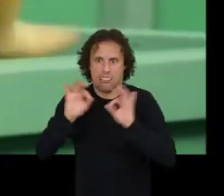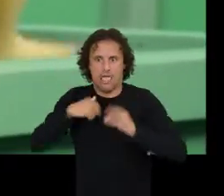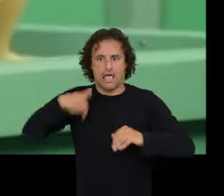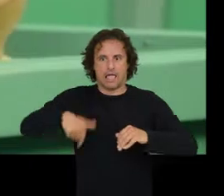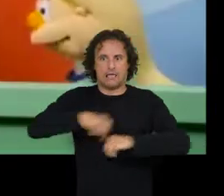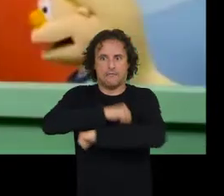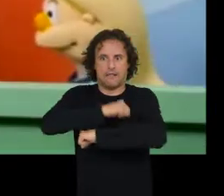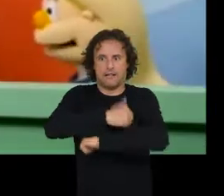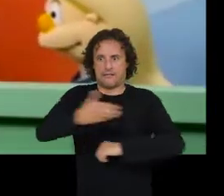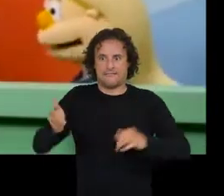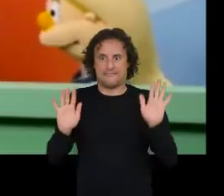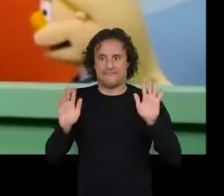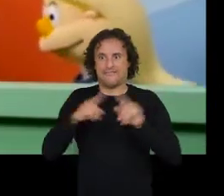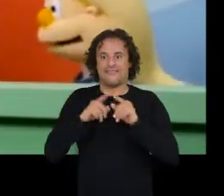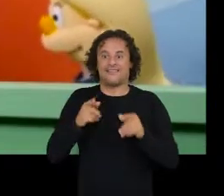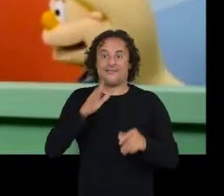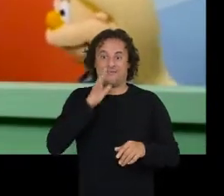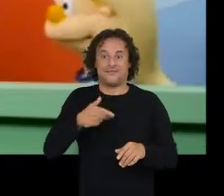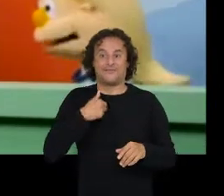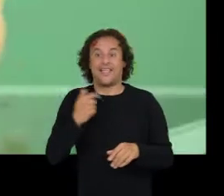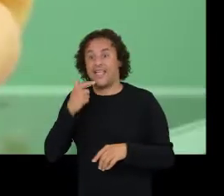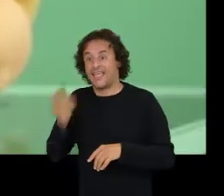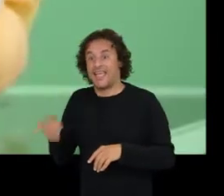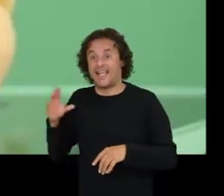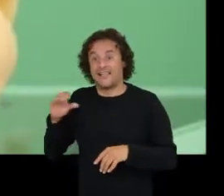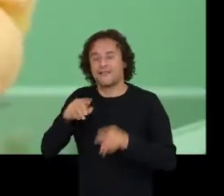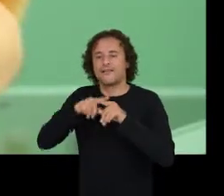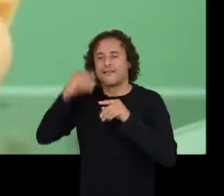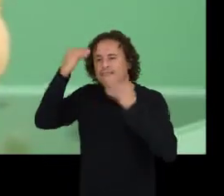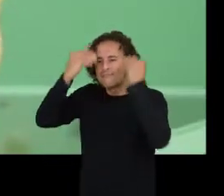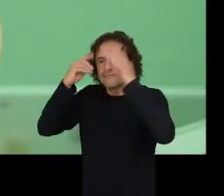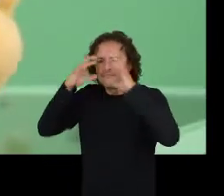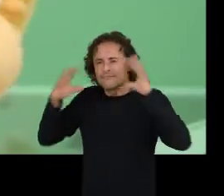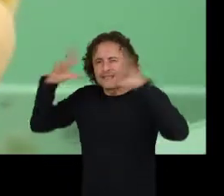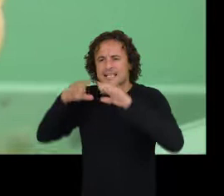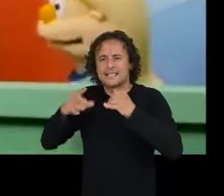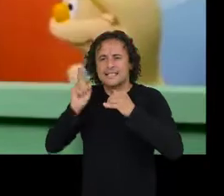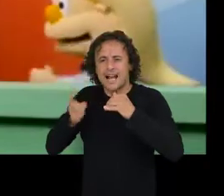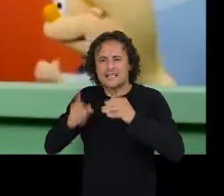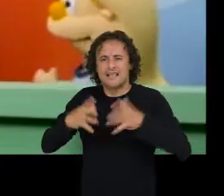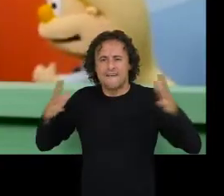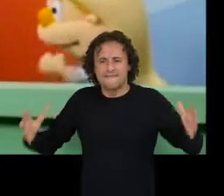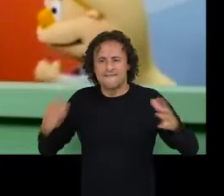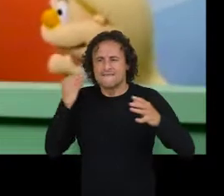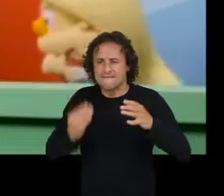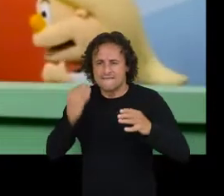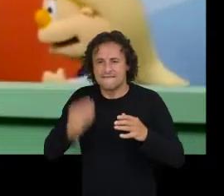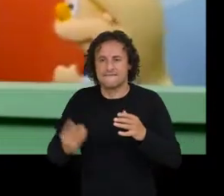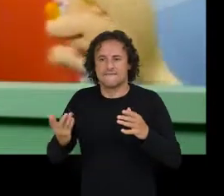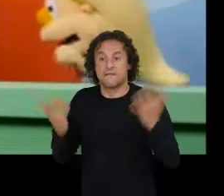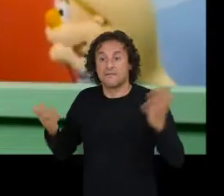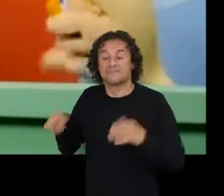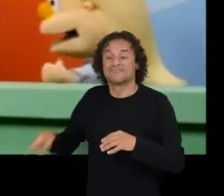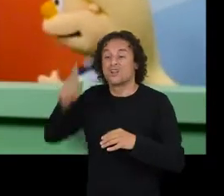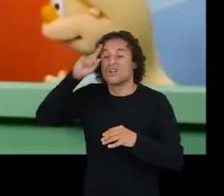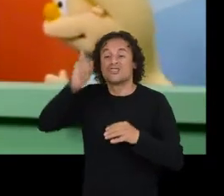Xa. E dixen yo a Chispa que imaginase unha salchicha grandísima, gordísima, riquísima, pero non sabe imaginar cousas.